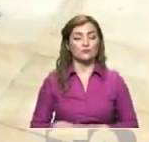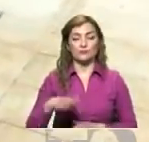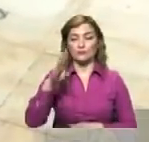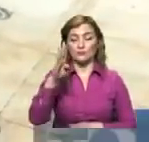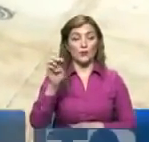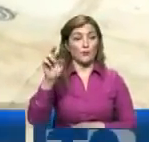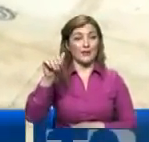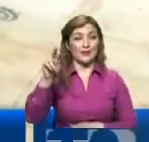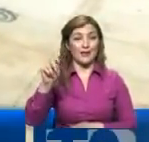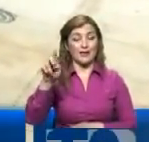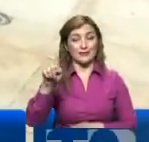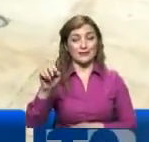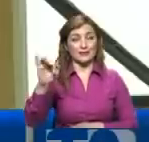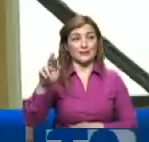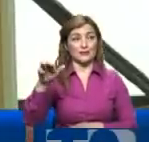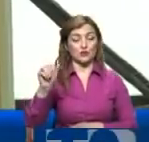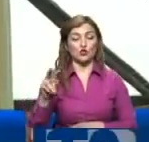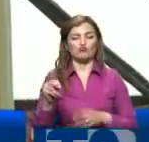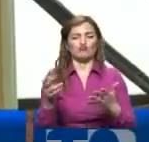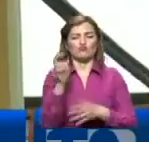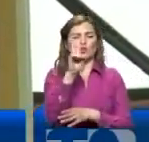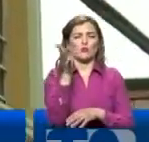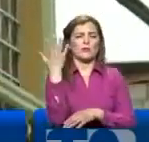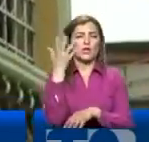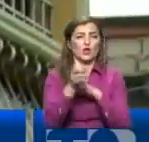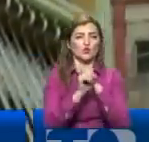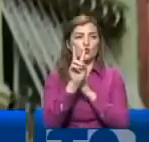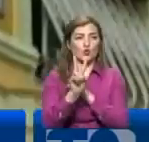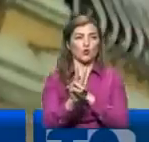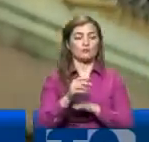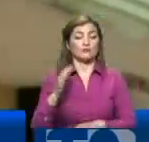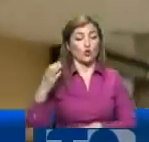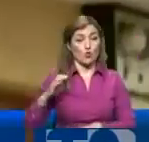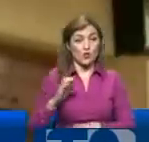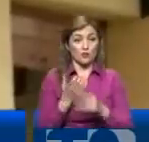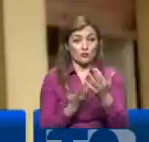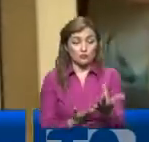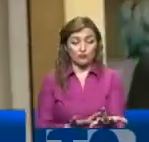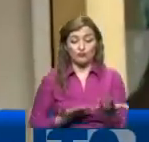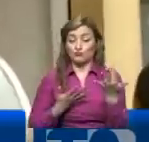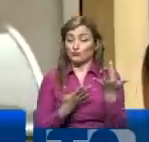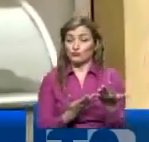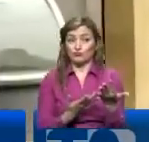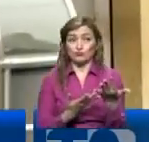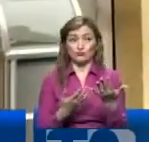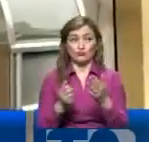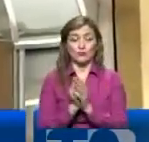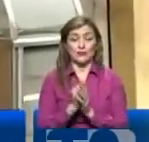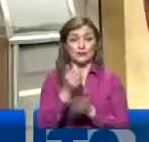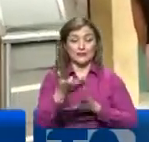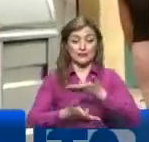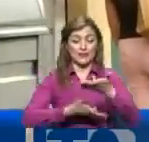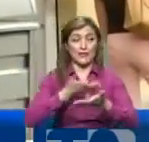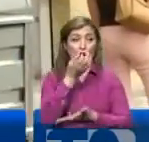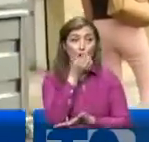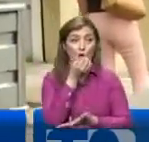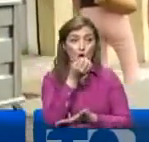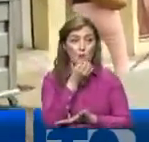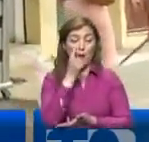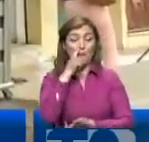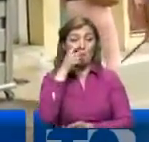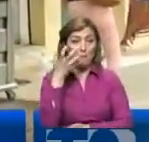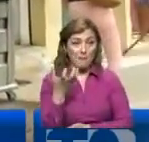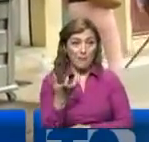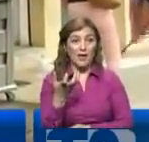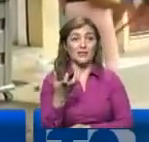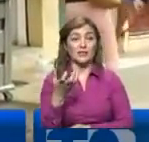Bernardino llegó a Guayaquil de Barquisimeto, Venezuela, hace 2 años. Su cuñada lo esperaba. Ella logró abrir una tienda de comida y una